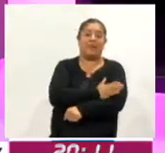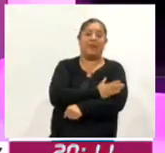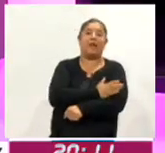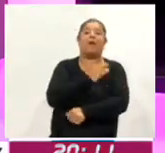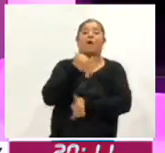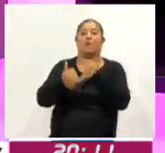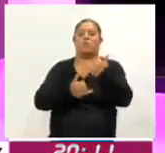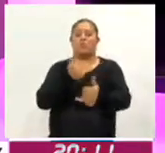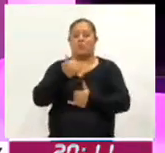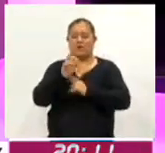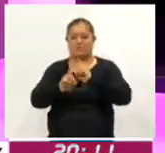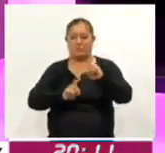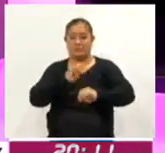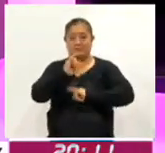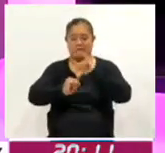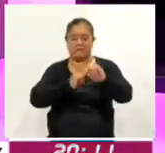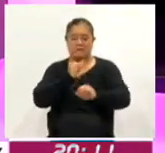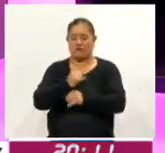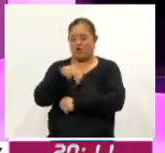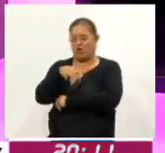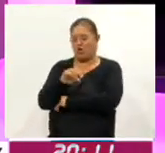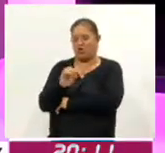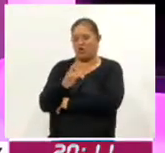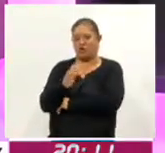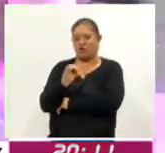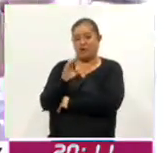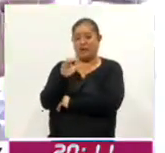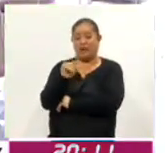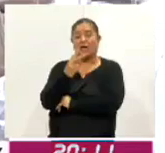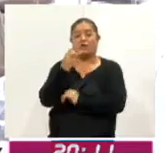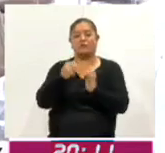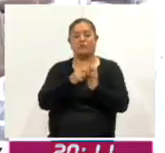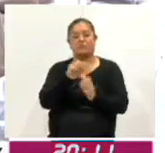los preolímpicos Norseca 2024.